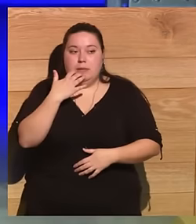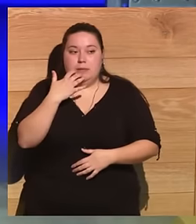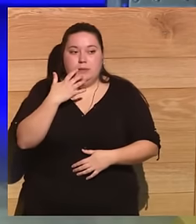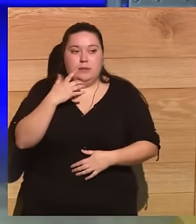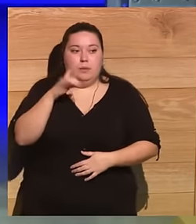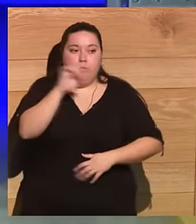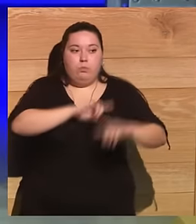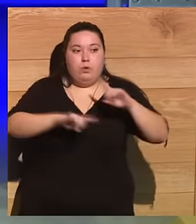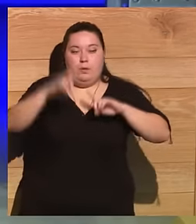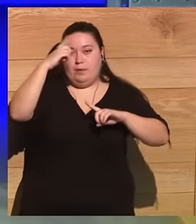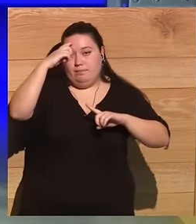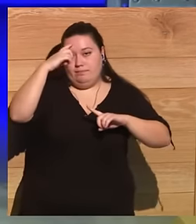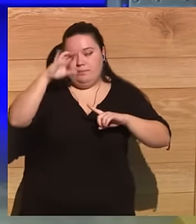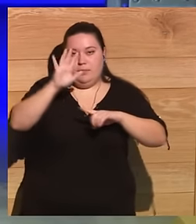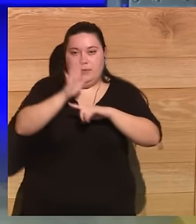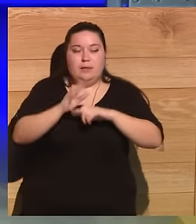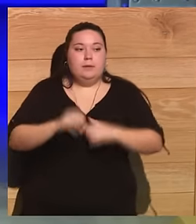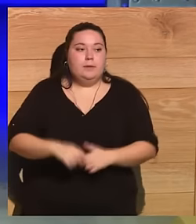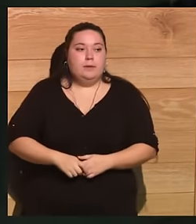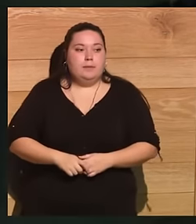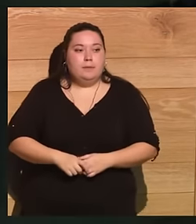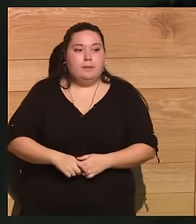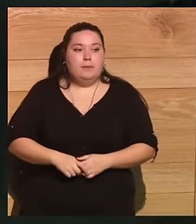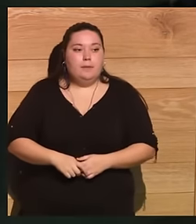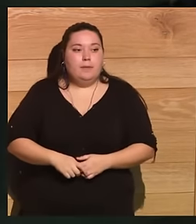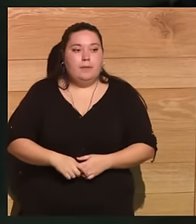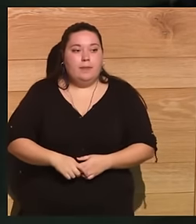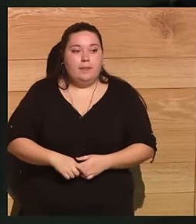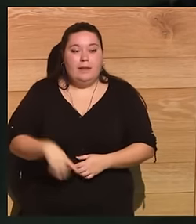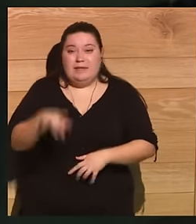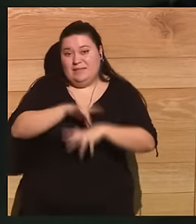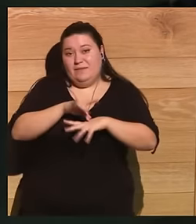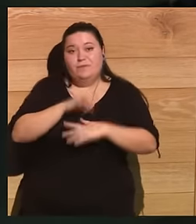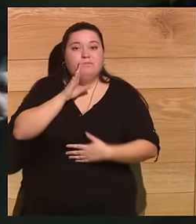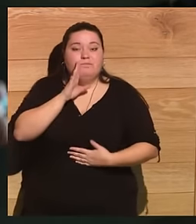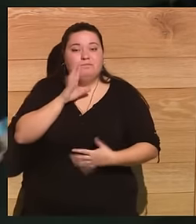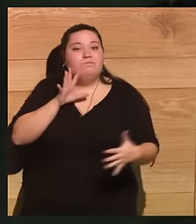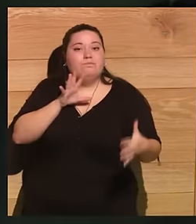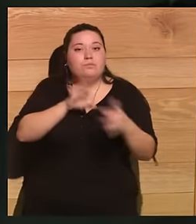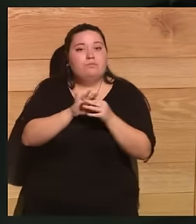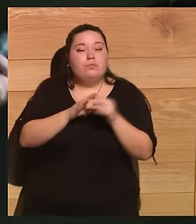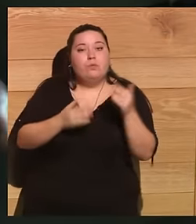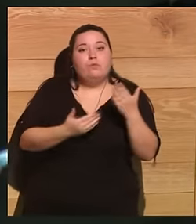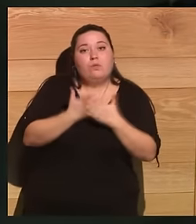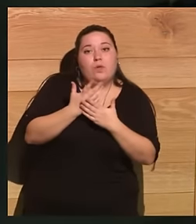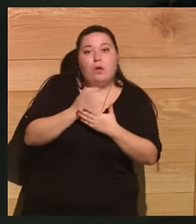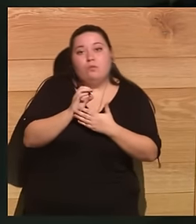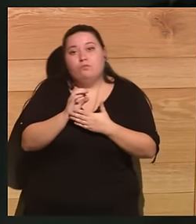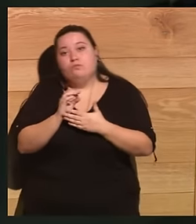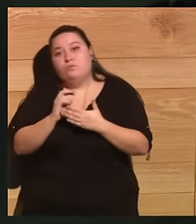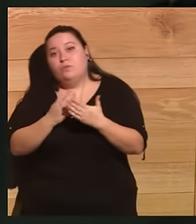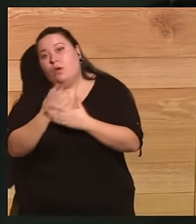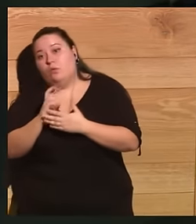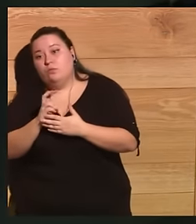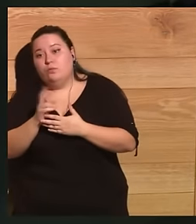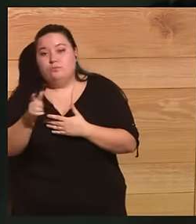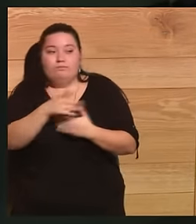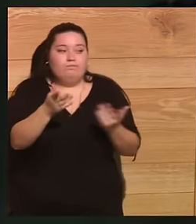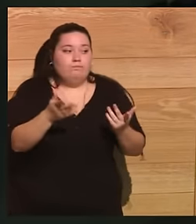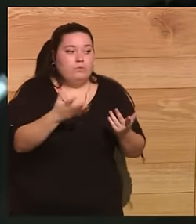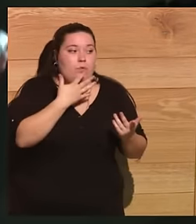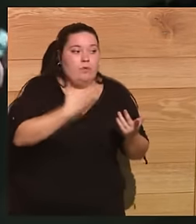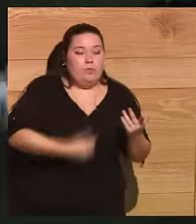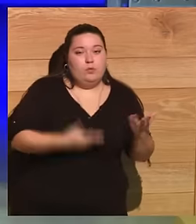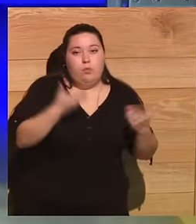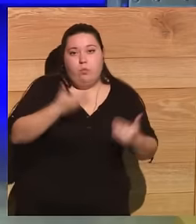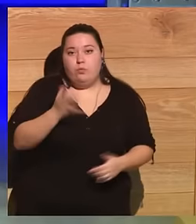problemas neurológicos. Y estas enfermedades neurológicas, bueno, pues básicamente, pues un día u otro, uno de vosotros va a tener pues una